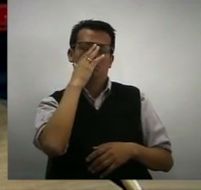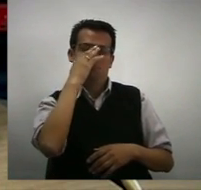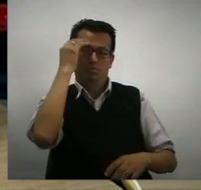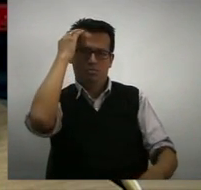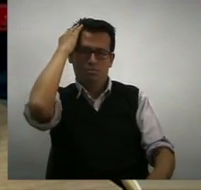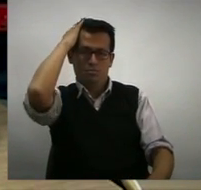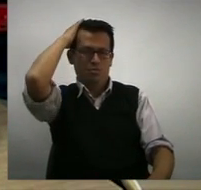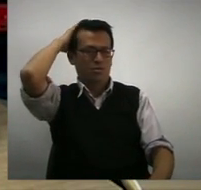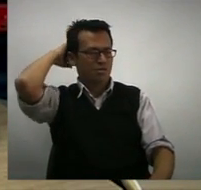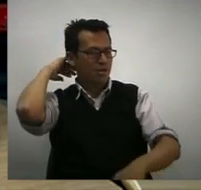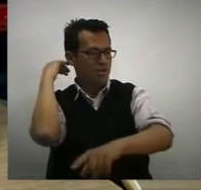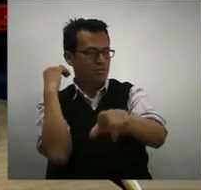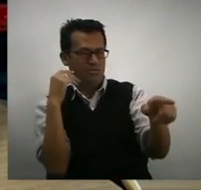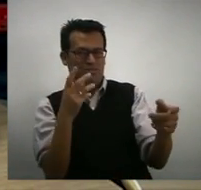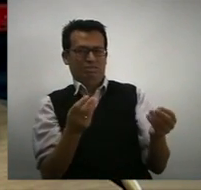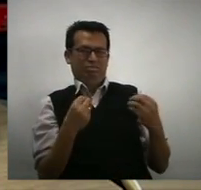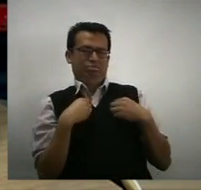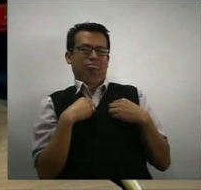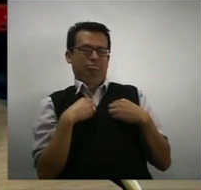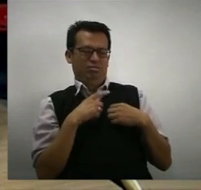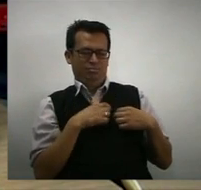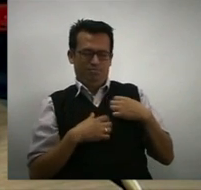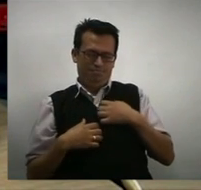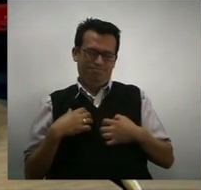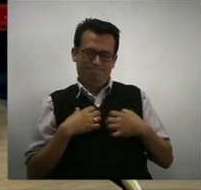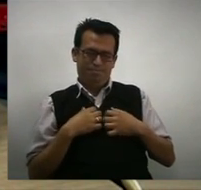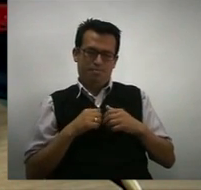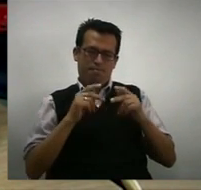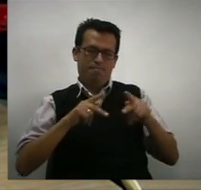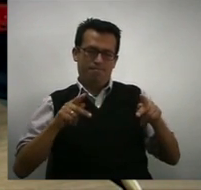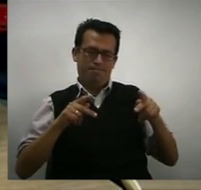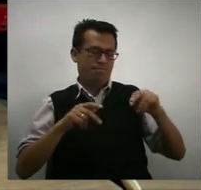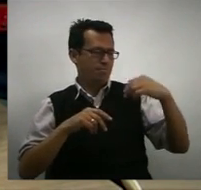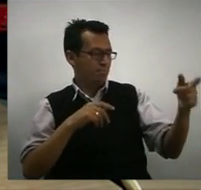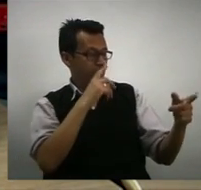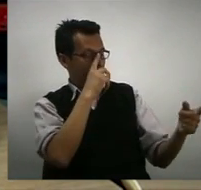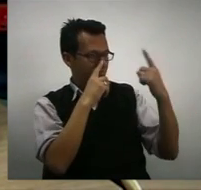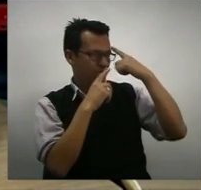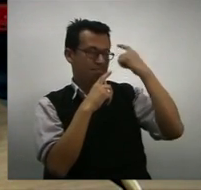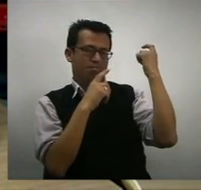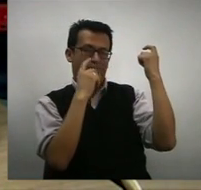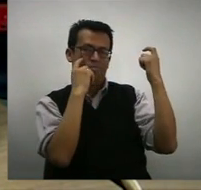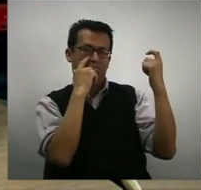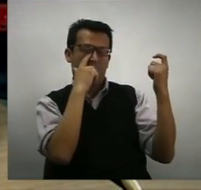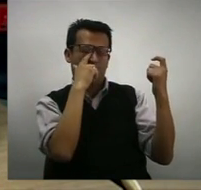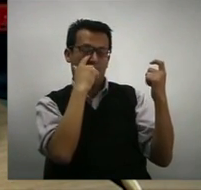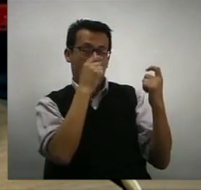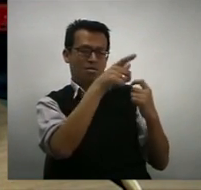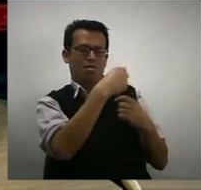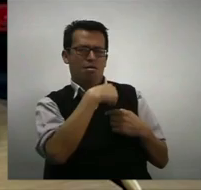superyo frustrado. Tez morena. Imaginación limitada. De personalidad indecisa. Suicida inconcluso. Poeta que no